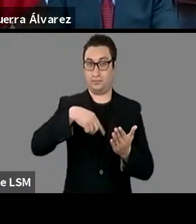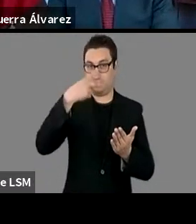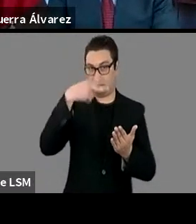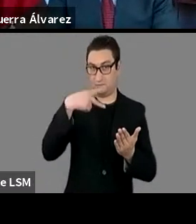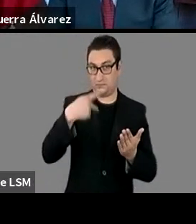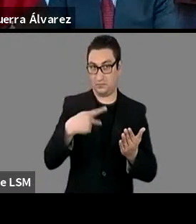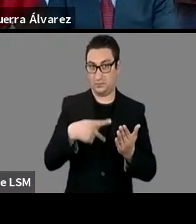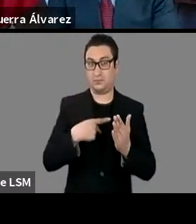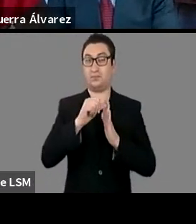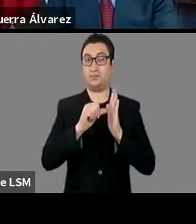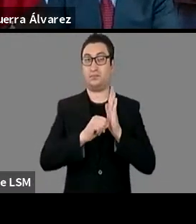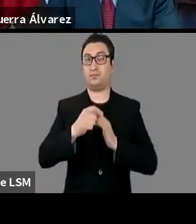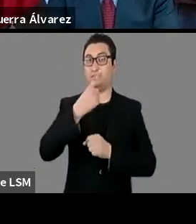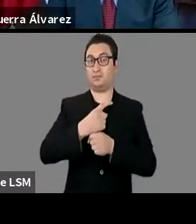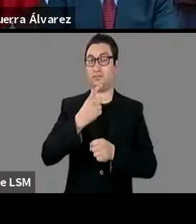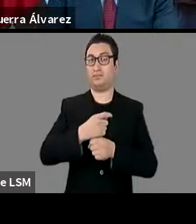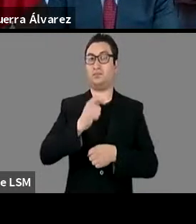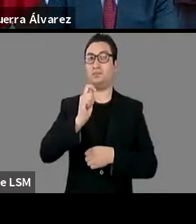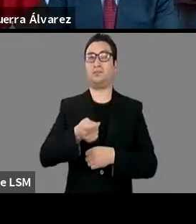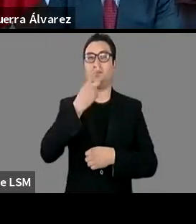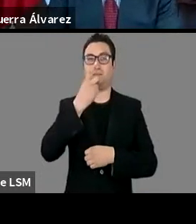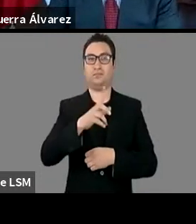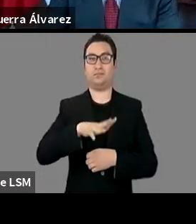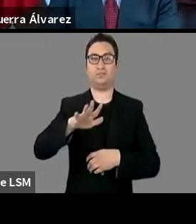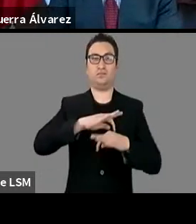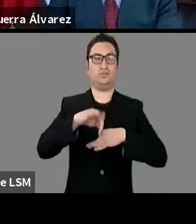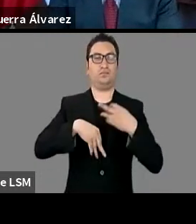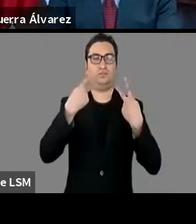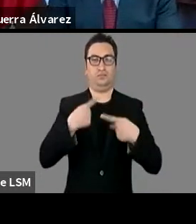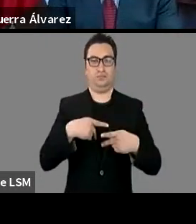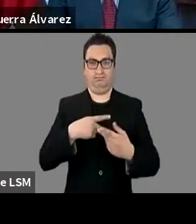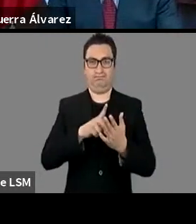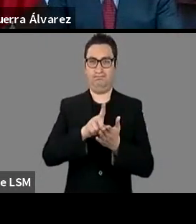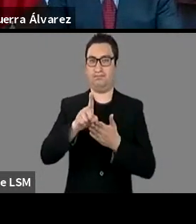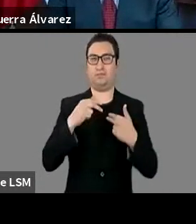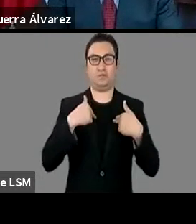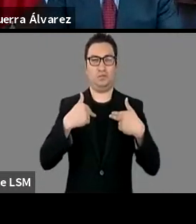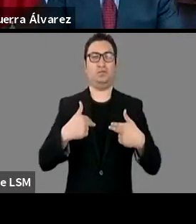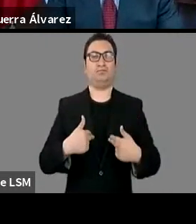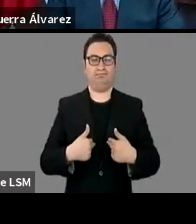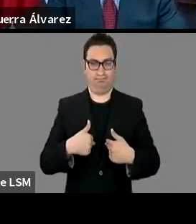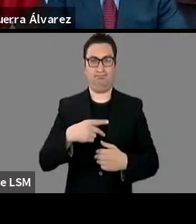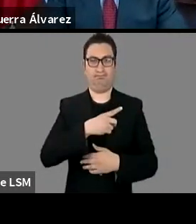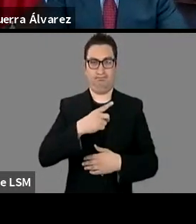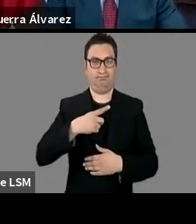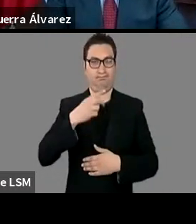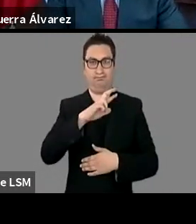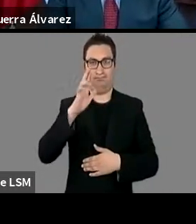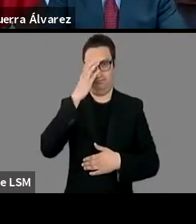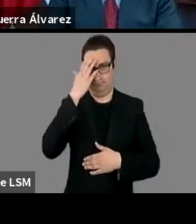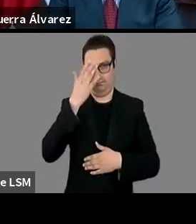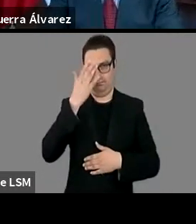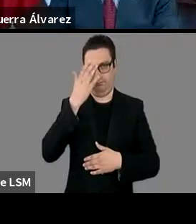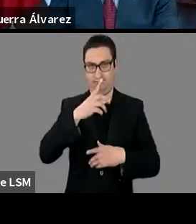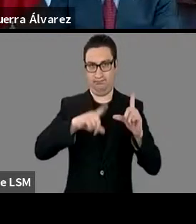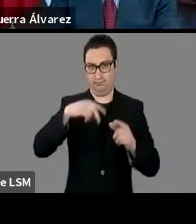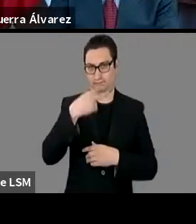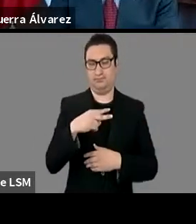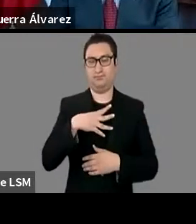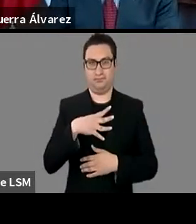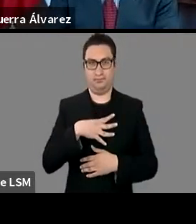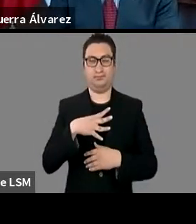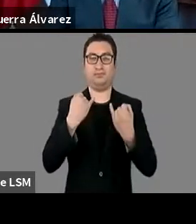1 que todas las personas gozaremos de los derechos humanos que están reconocidos en ella. Asimismo, en los